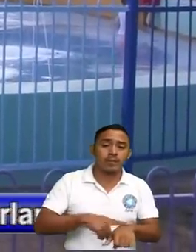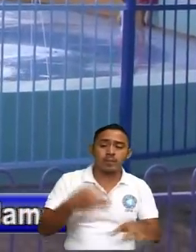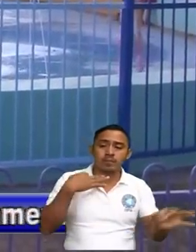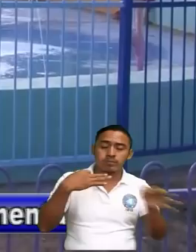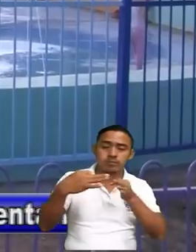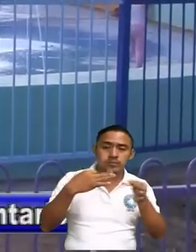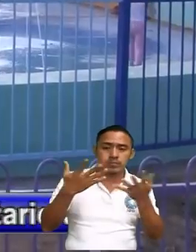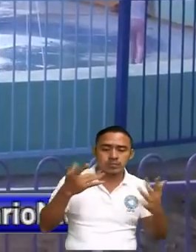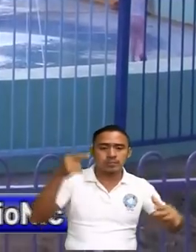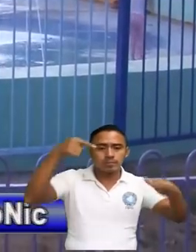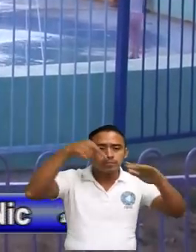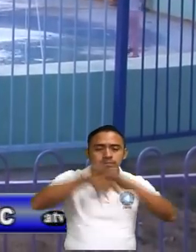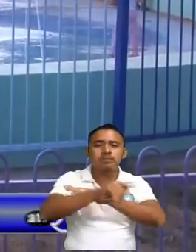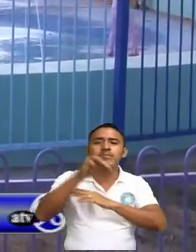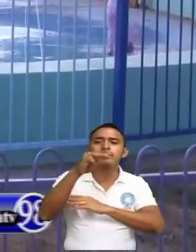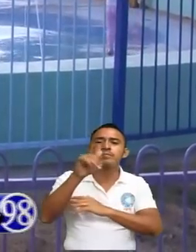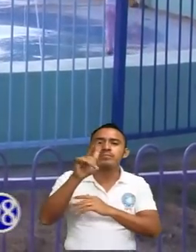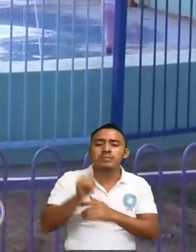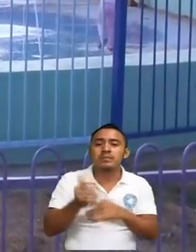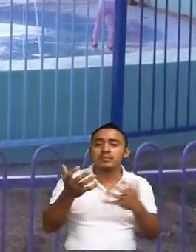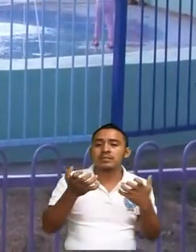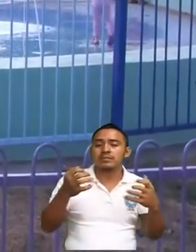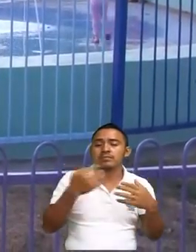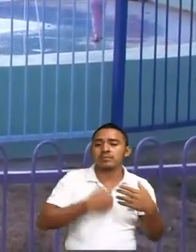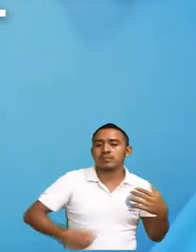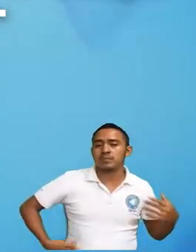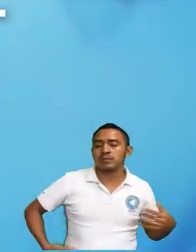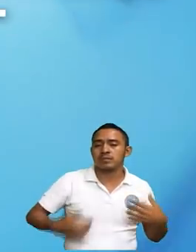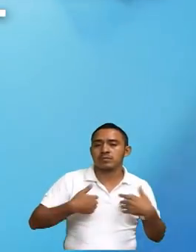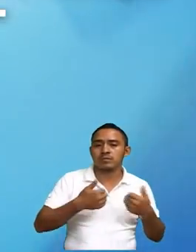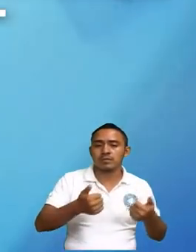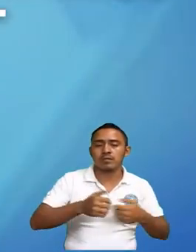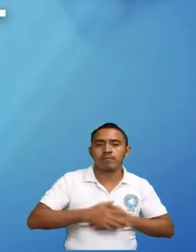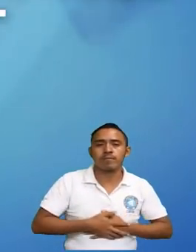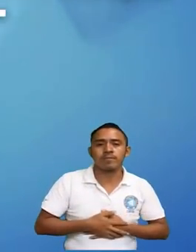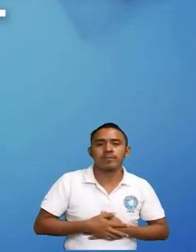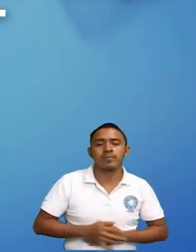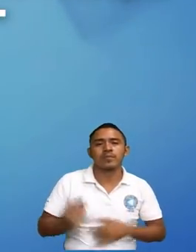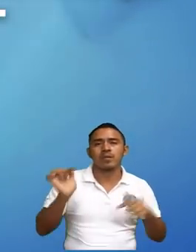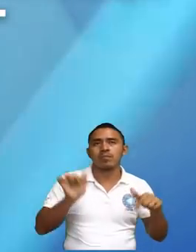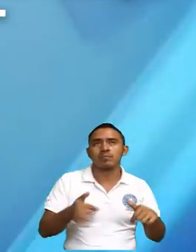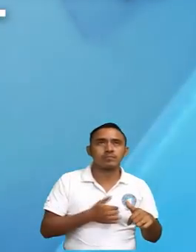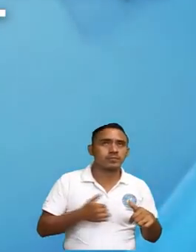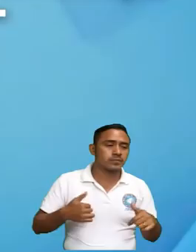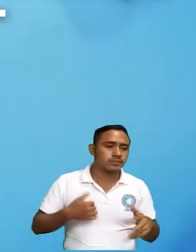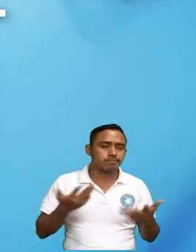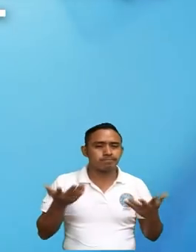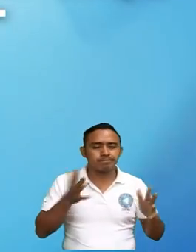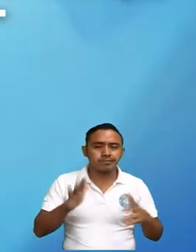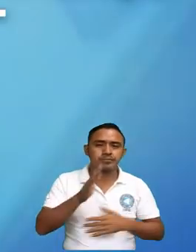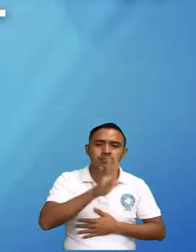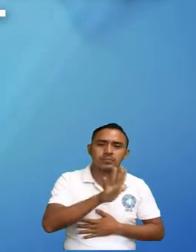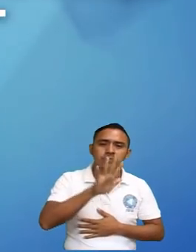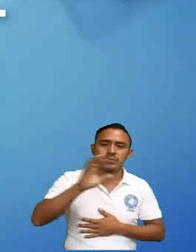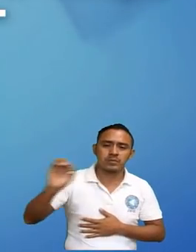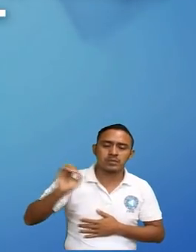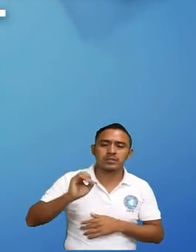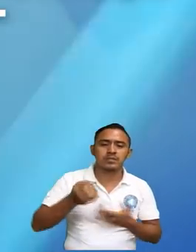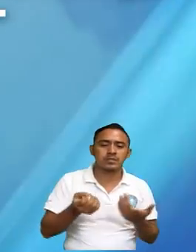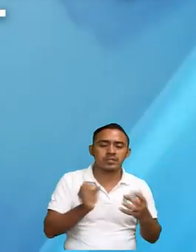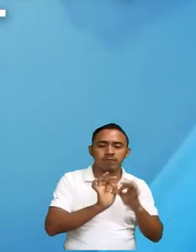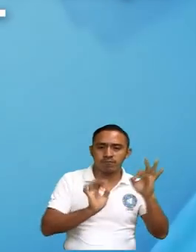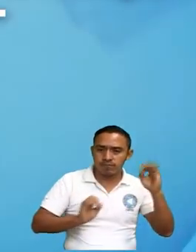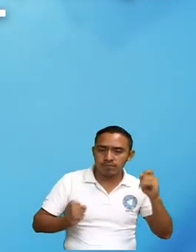metas que persigue alcanzar el Ministerio de Salud. Vamos a realizar más de 500 ferias de salud entre el 10